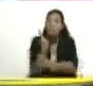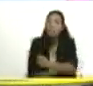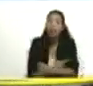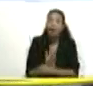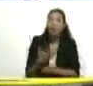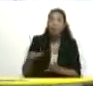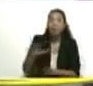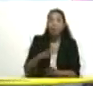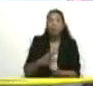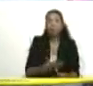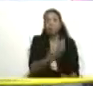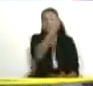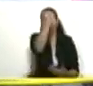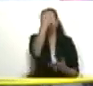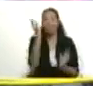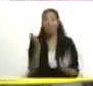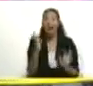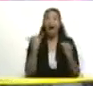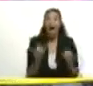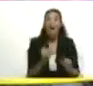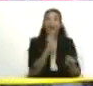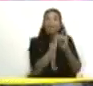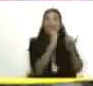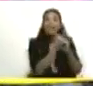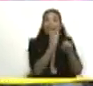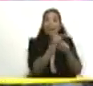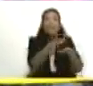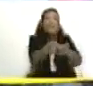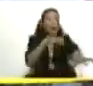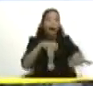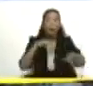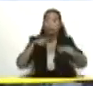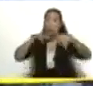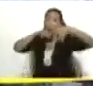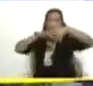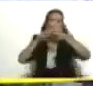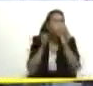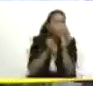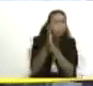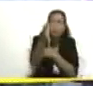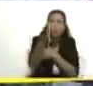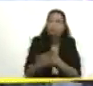Que llega, y ahora con las redes sociales llega sin filtro.